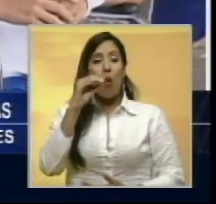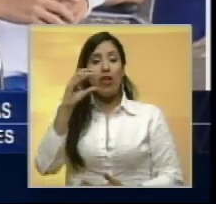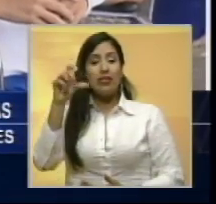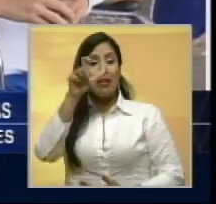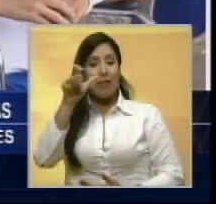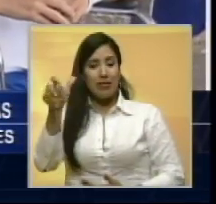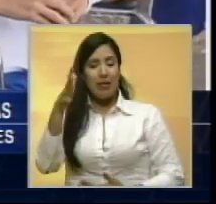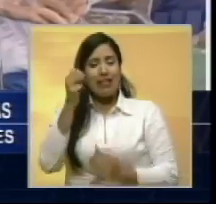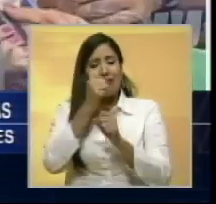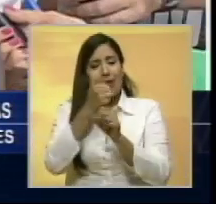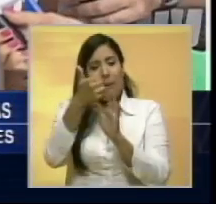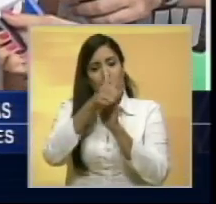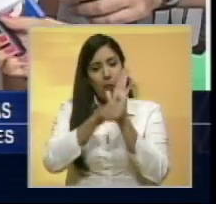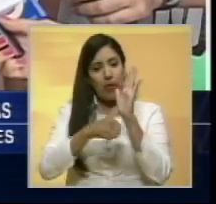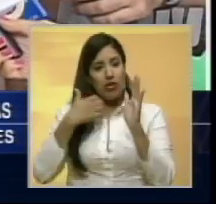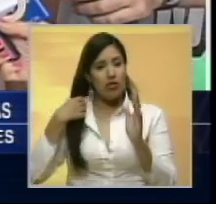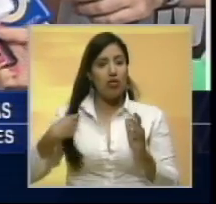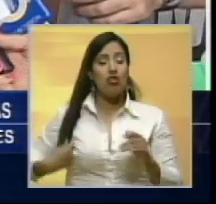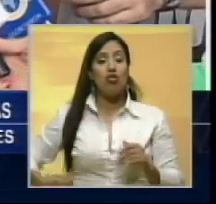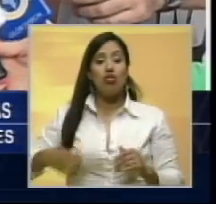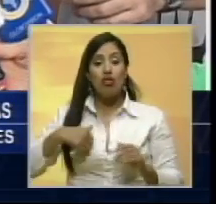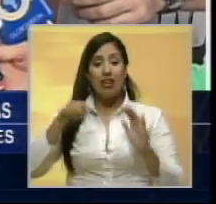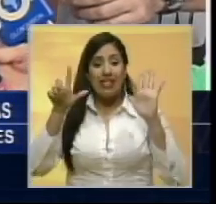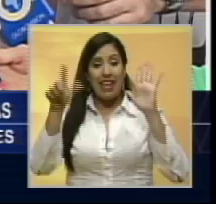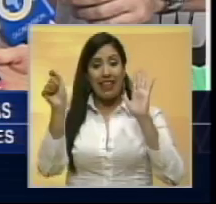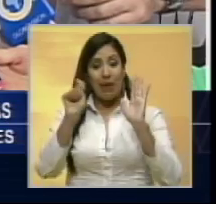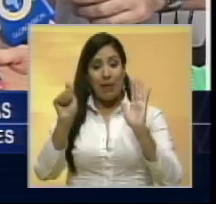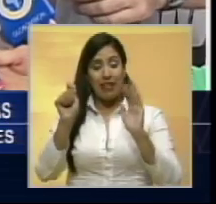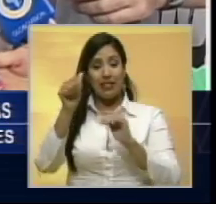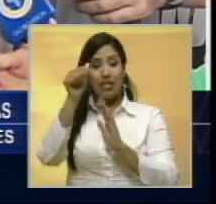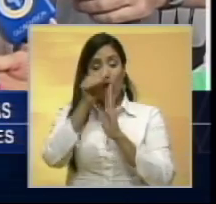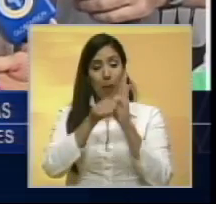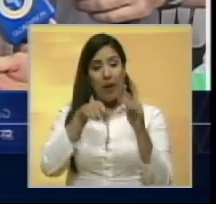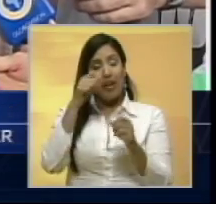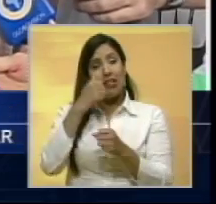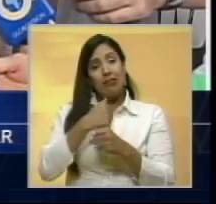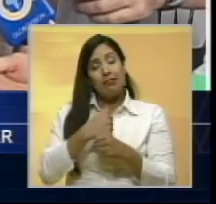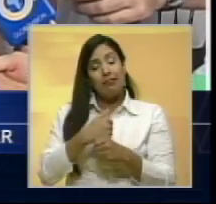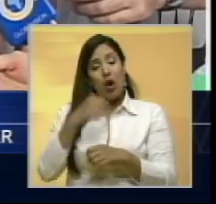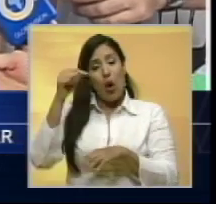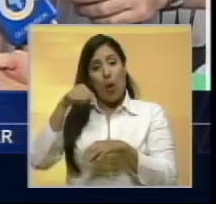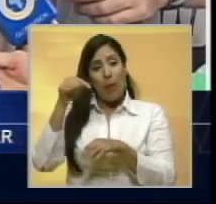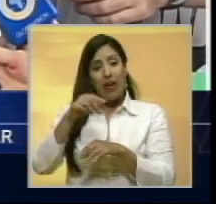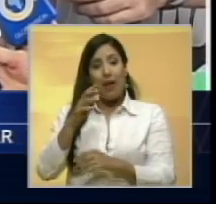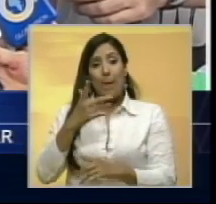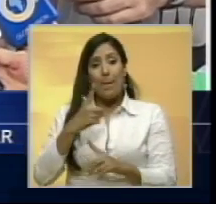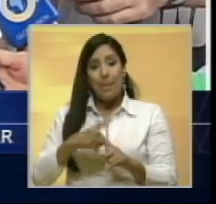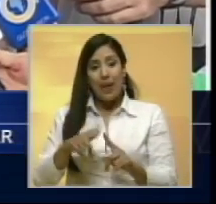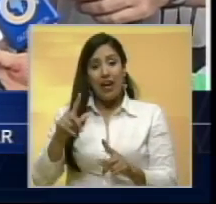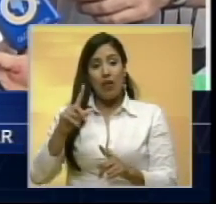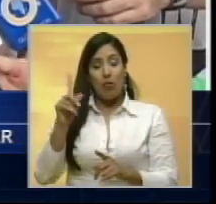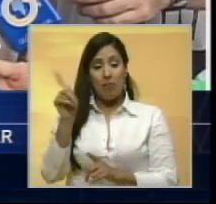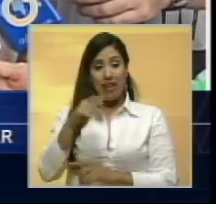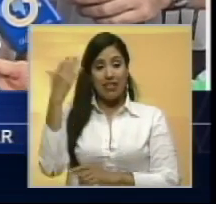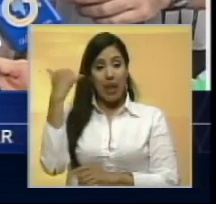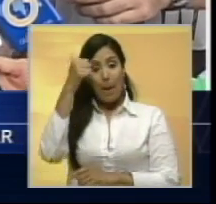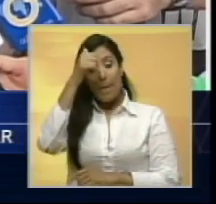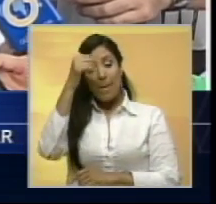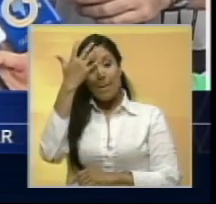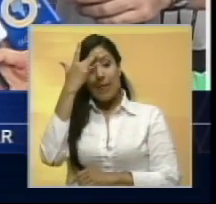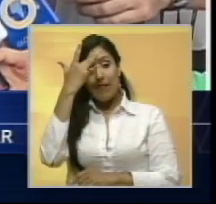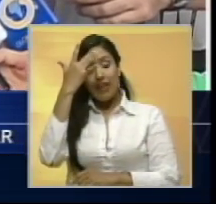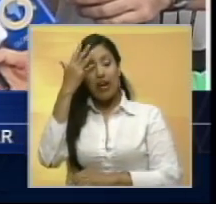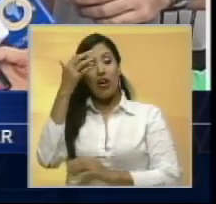espera por una intervención. Yo voy para 7 meses hospitalizado en cirugía cardiovascular. Los cuales en el mes de febrero